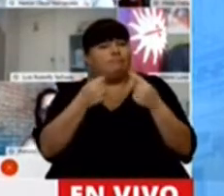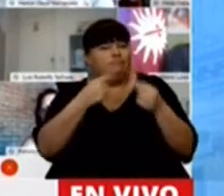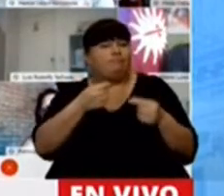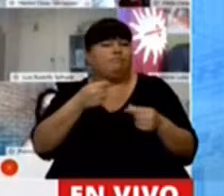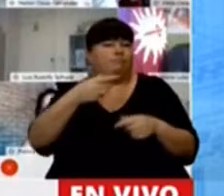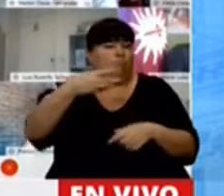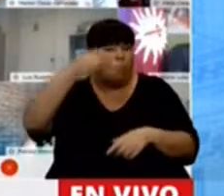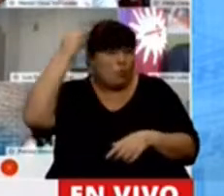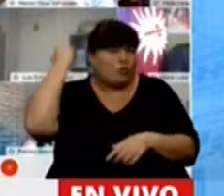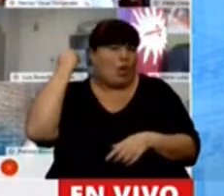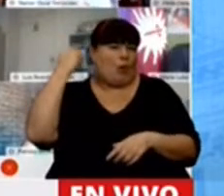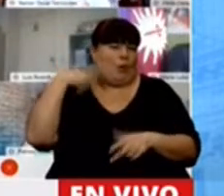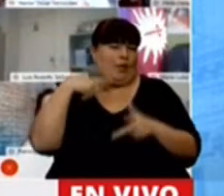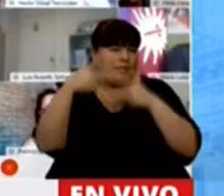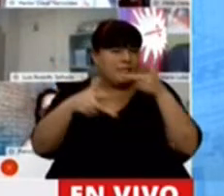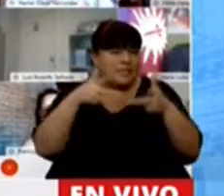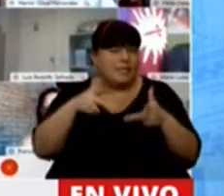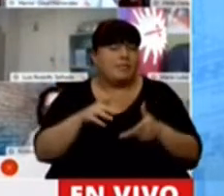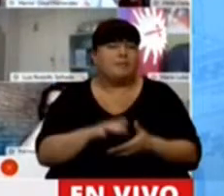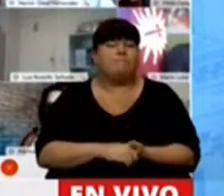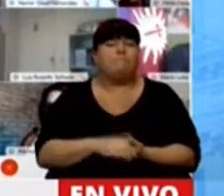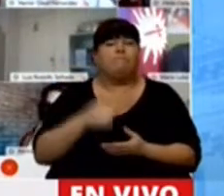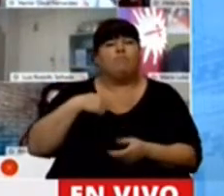en reiteradas oportunidades